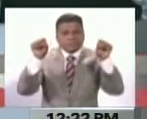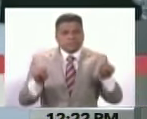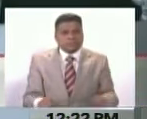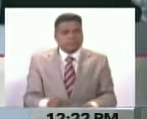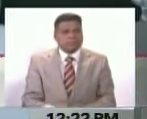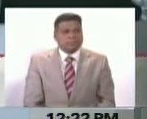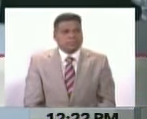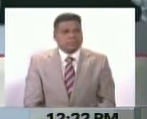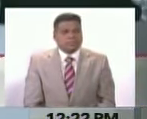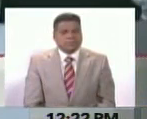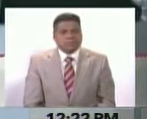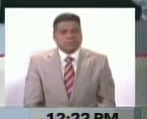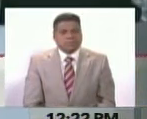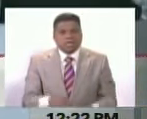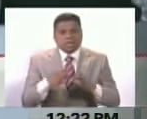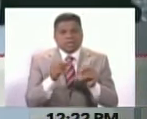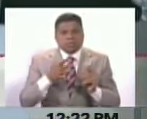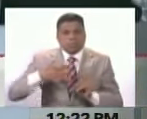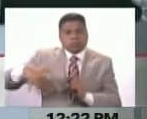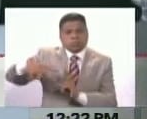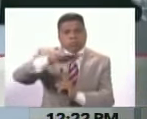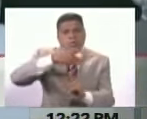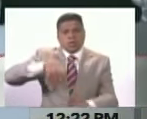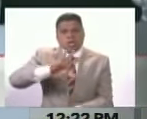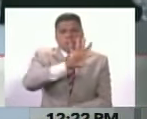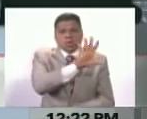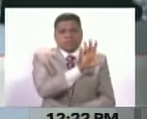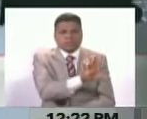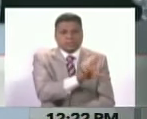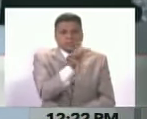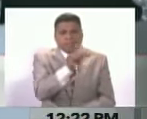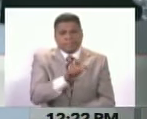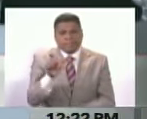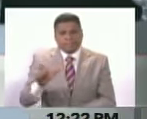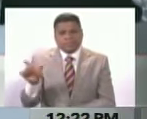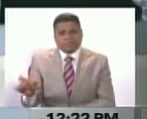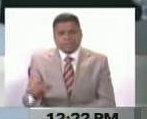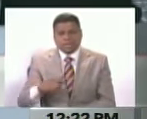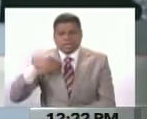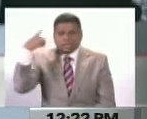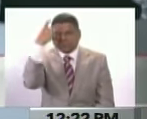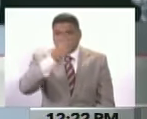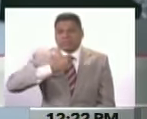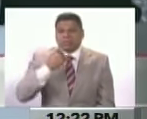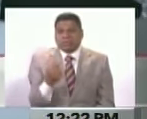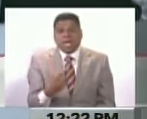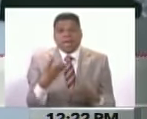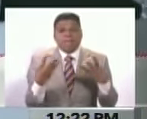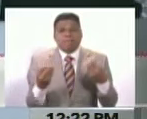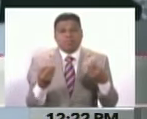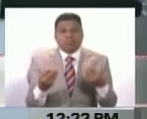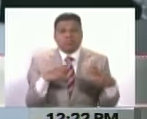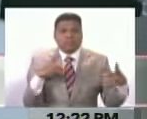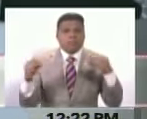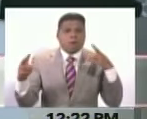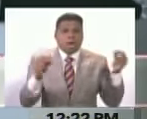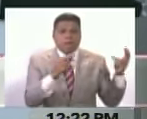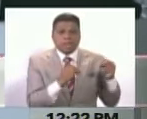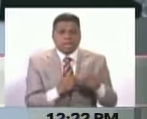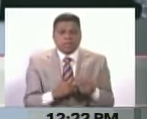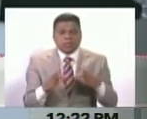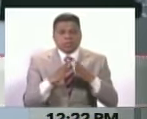gira en alrededor de los 5 miembros permanentes del Consejo de Seguridad. Muchos hemos hablado de que el Consejo de